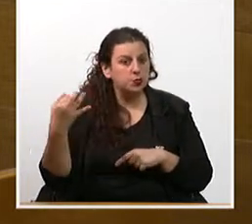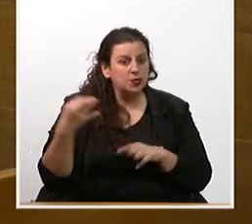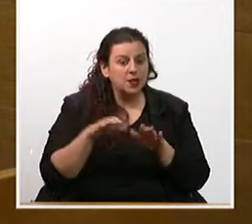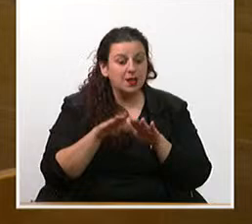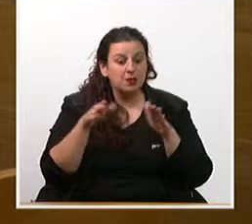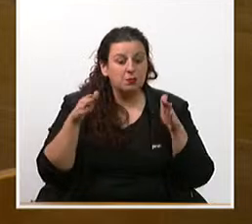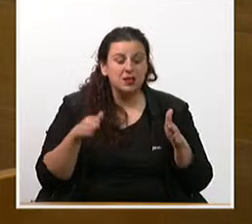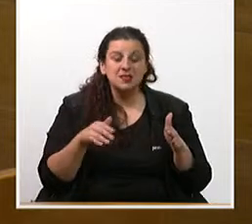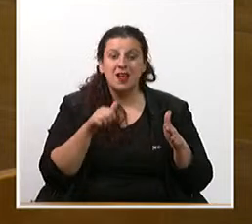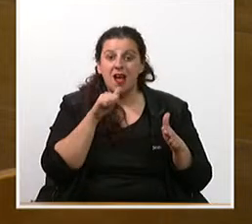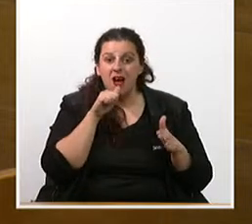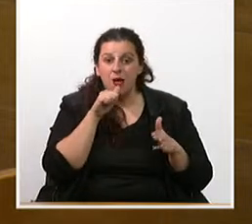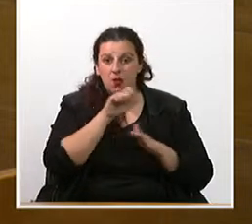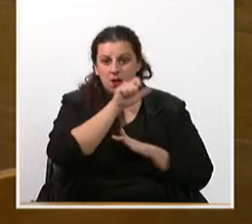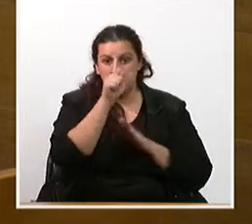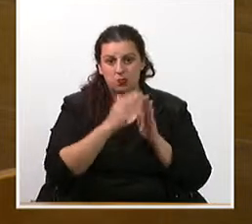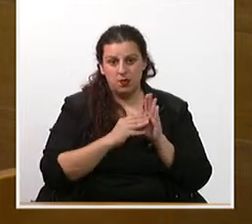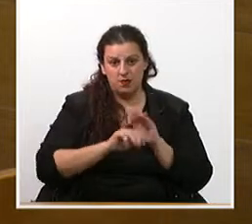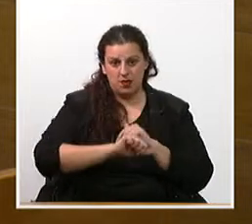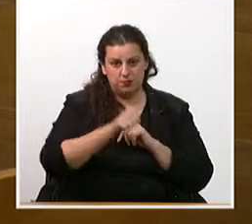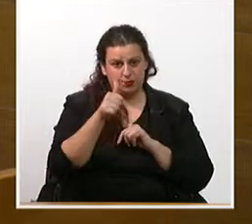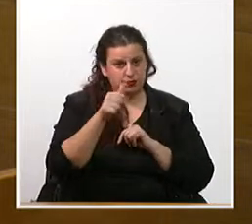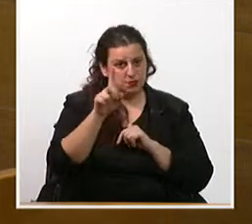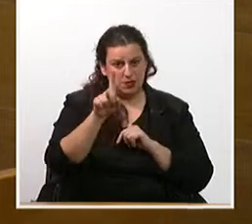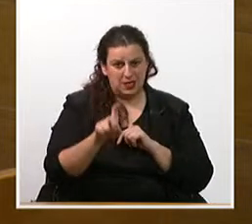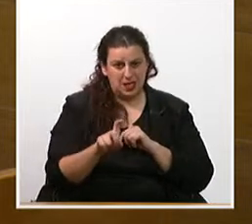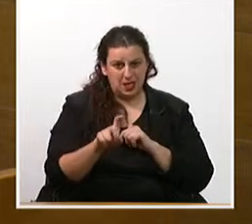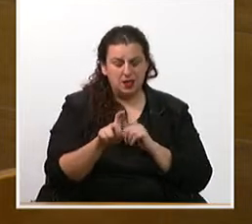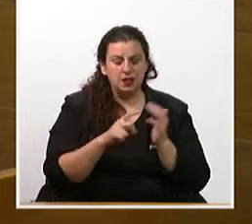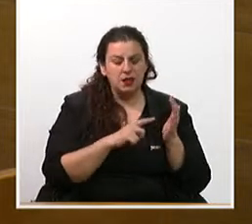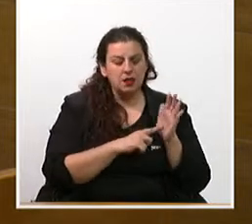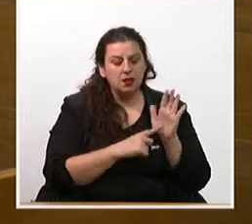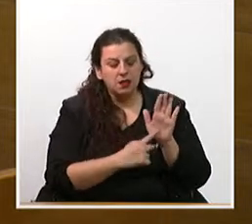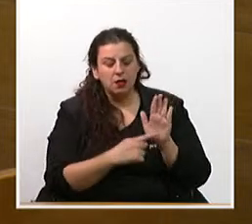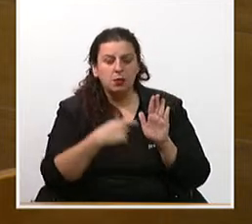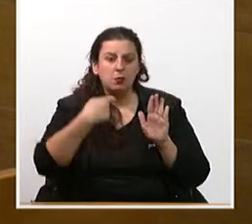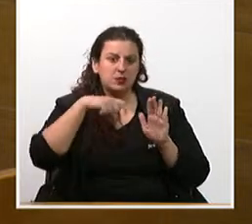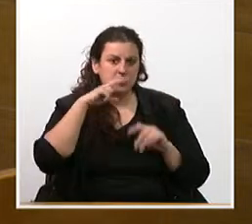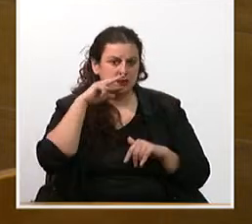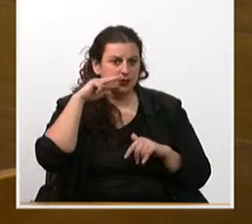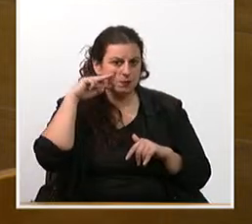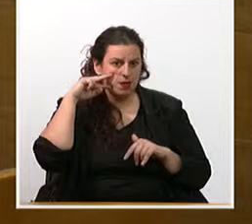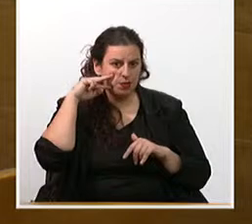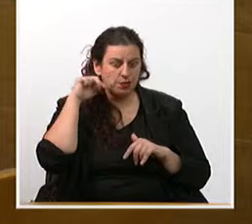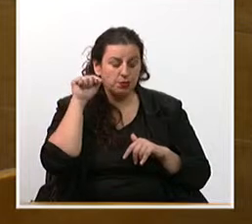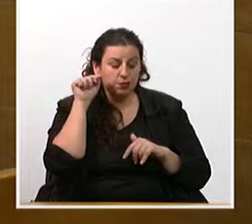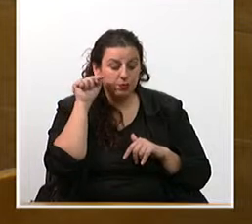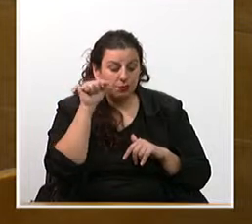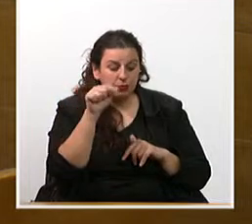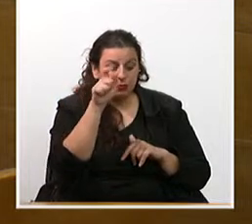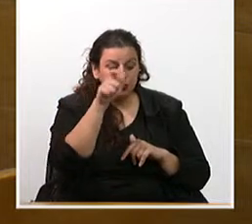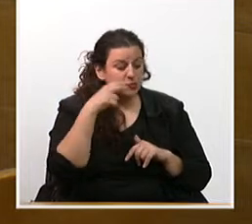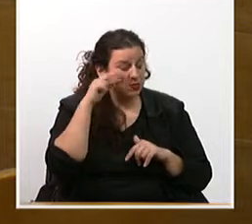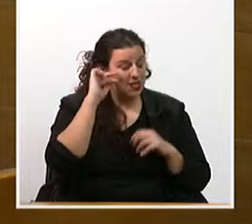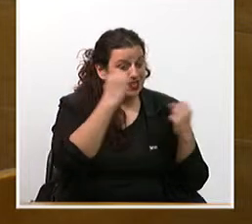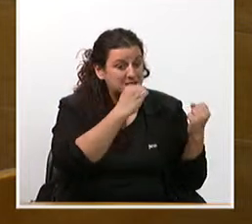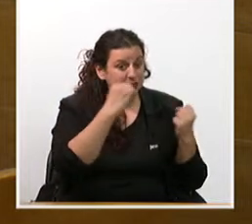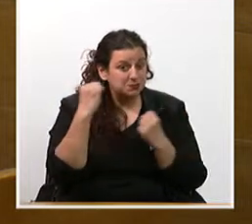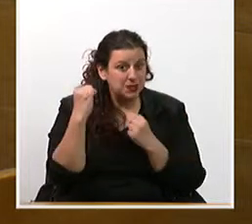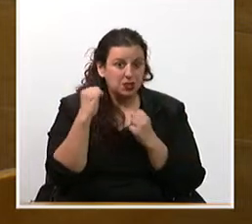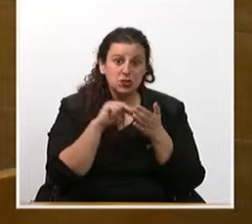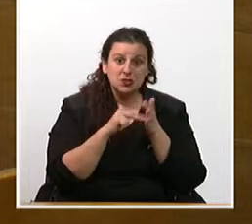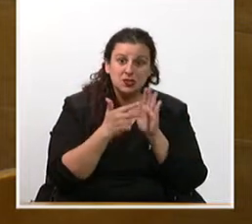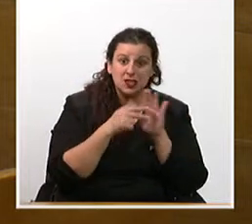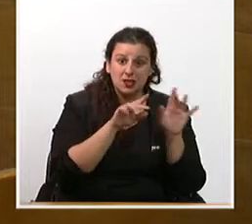del agua de la de la comunidad valenciana propuesta por nuestro presidente donde sean los expertos técnicos de nuestro